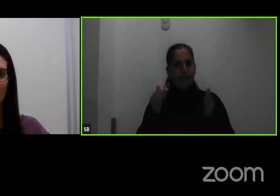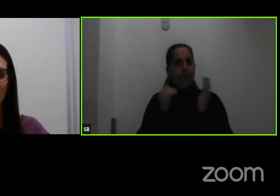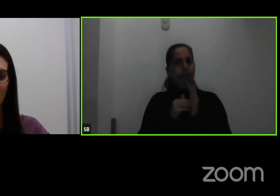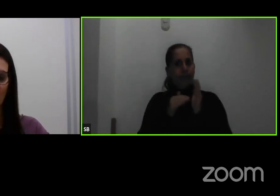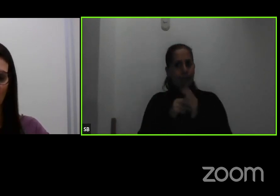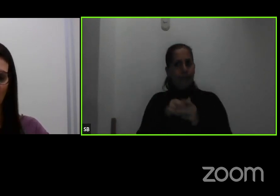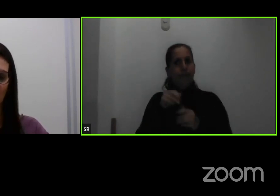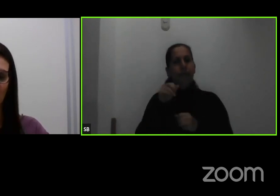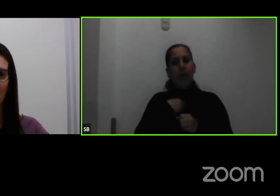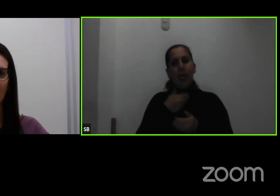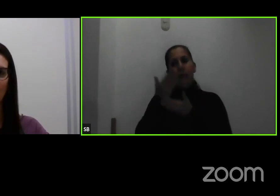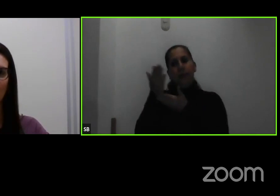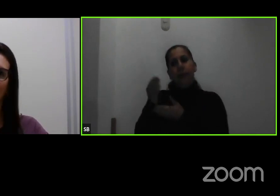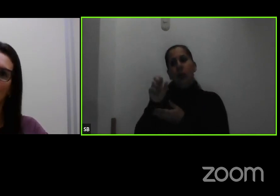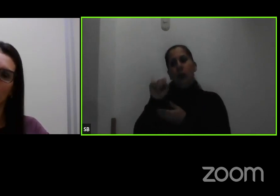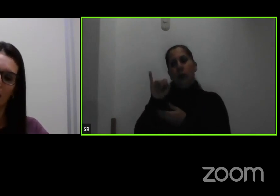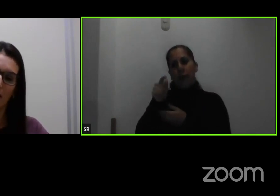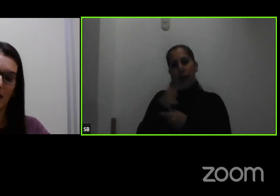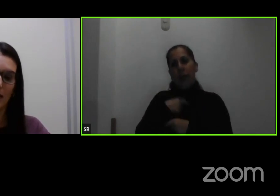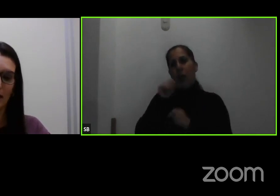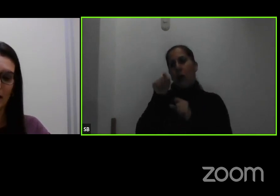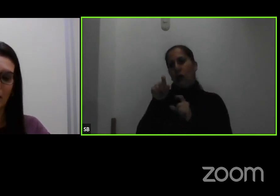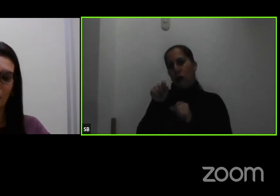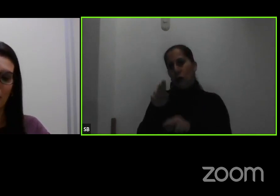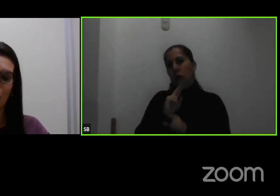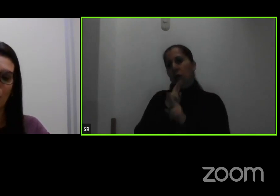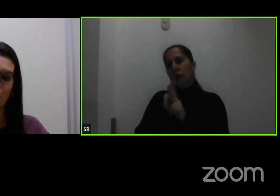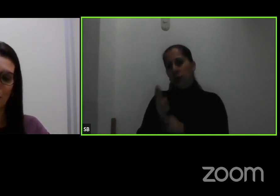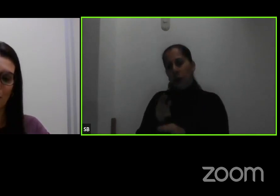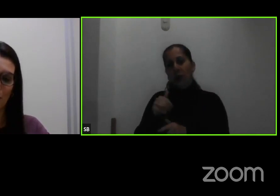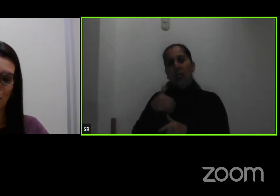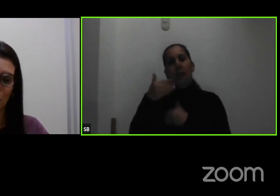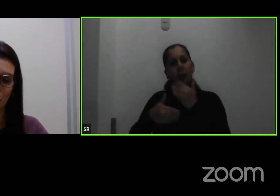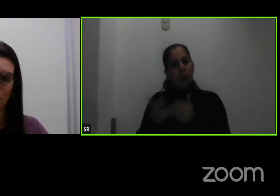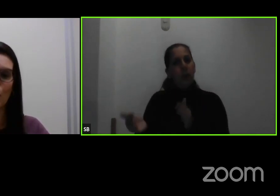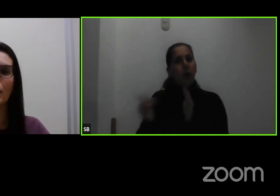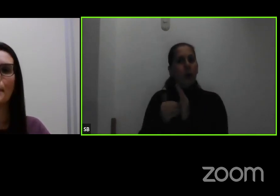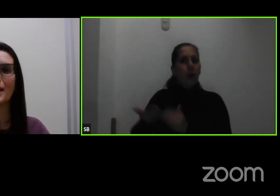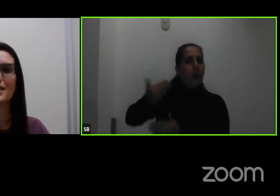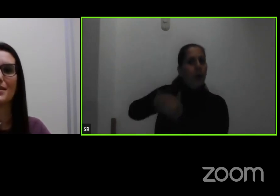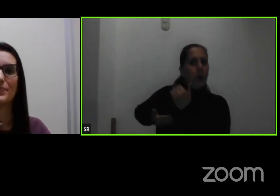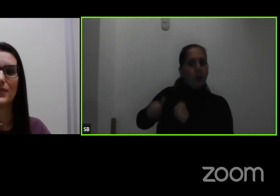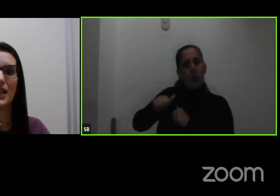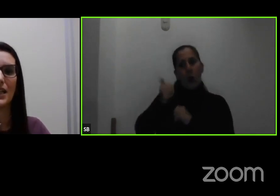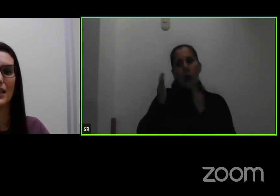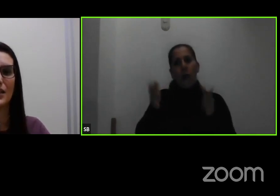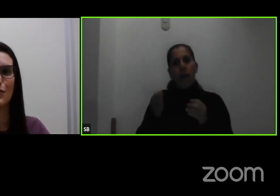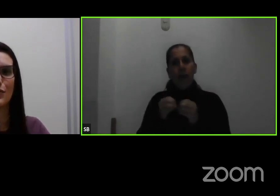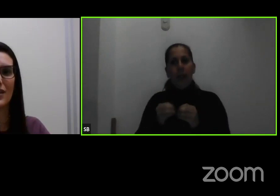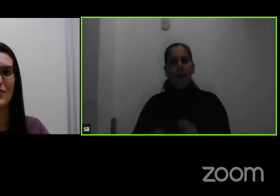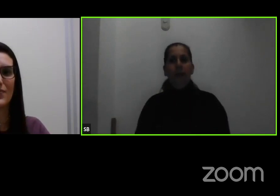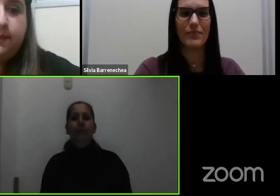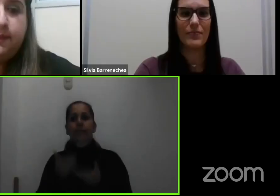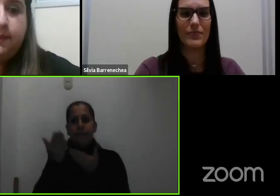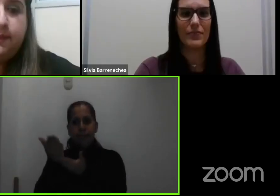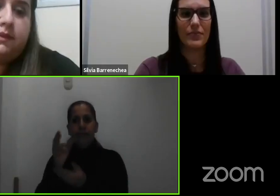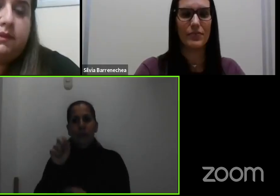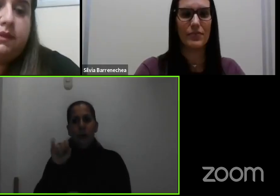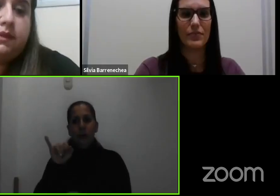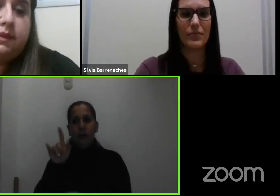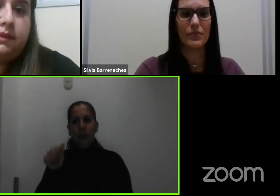darle el pase a Sofía que pueda atender estas consultas y luego volvemos con otro bloque más adelante Sofía